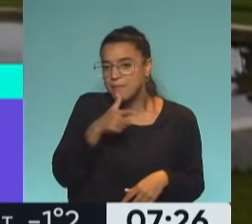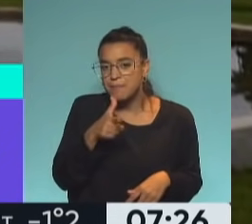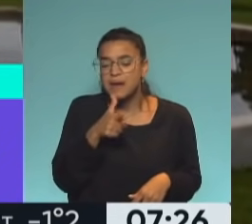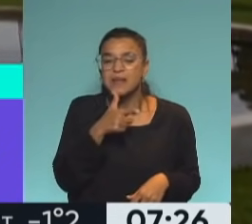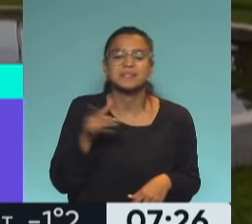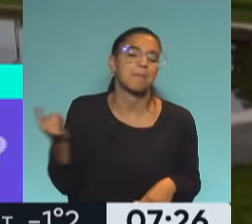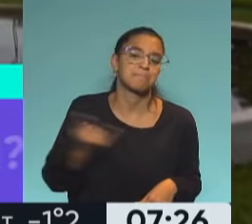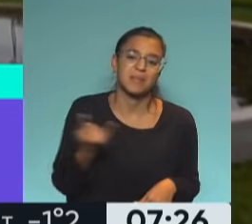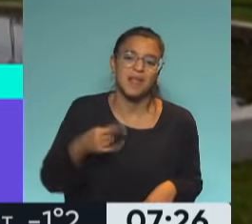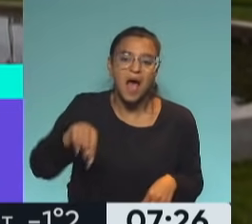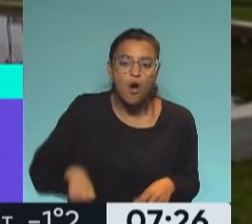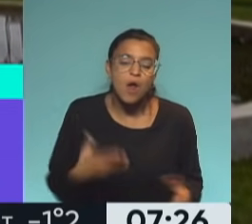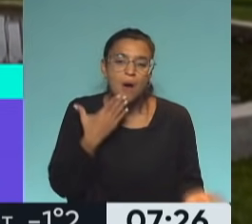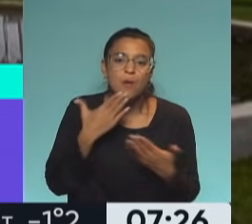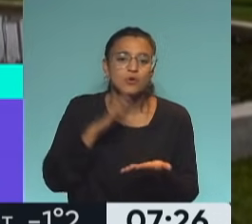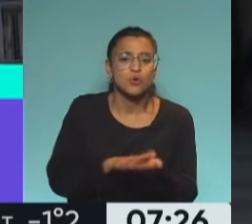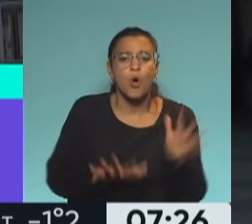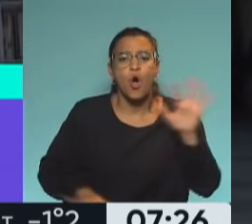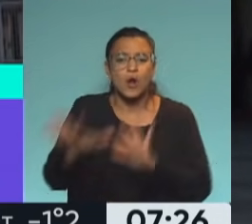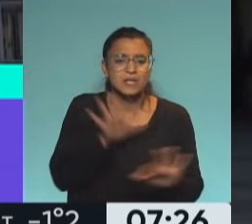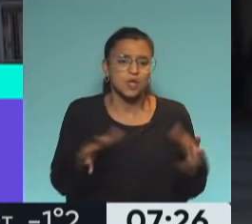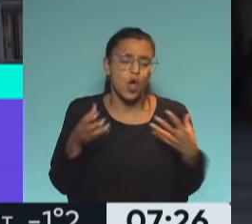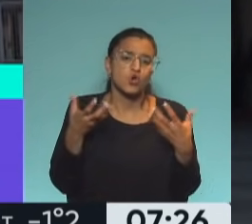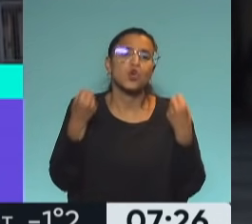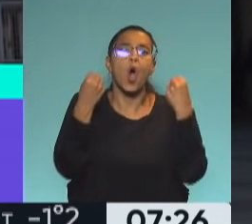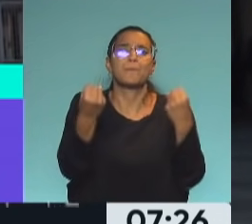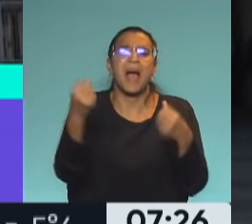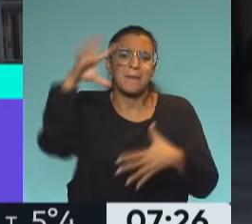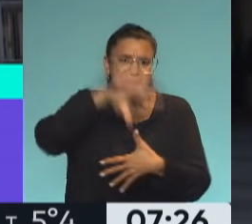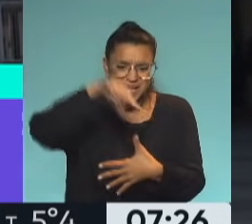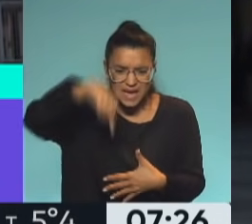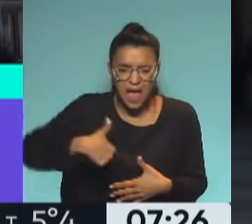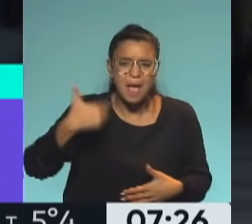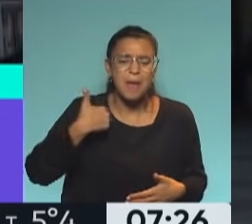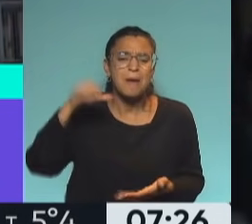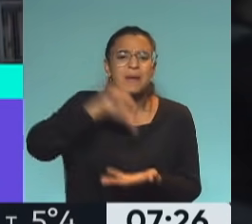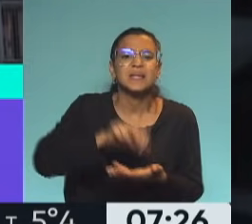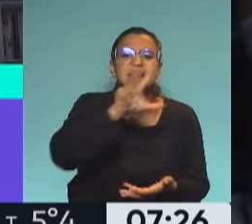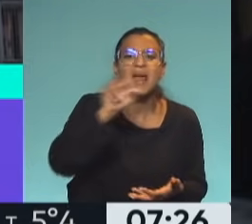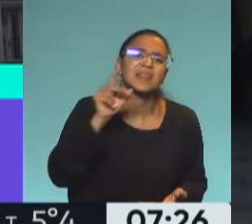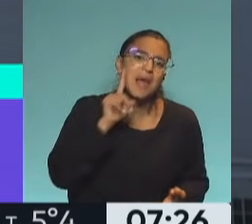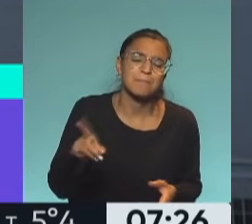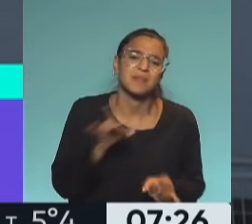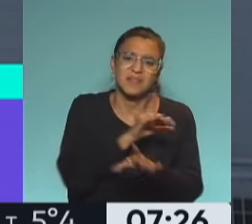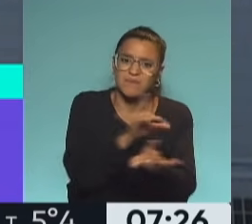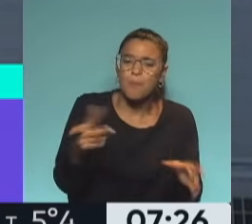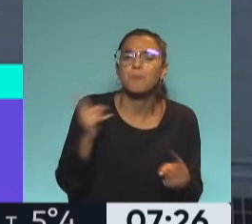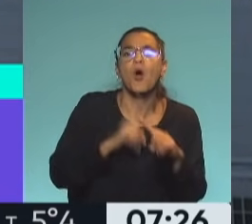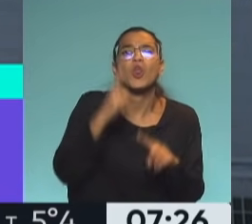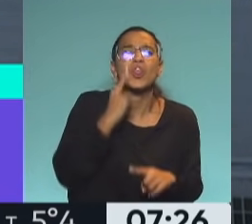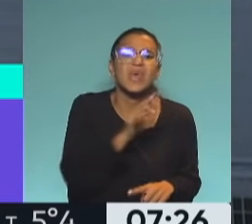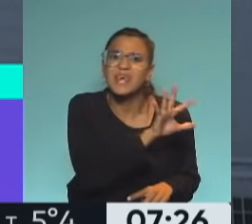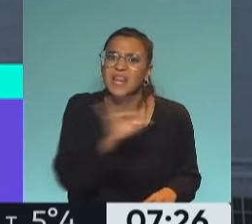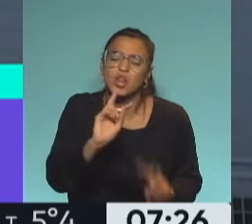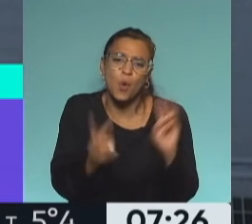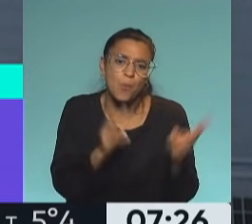ciencia ficción que estemos hablando de organizar América en un país que tiene 30.000 infectados por completamente día, 500 muertos por día,